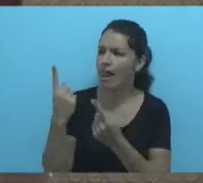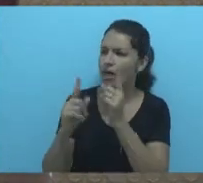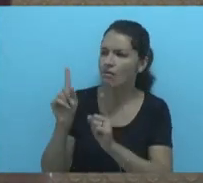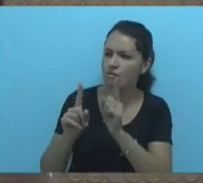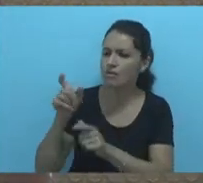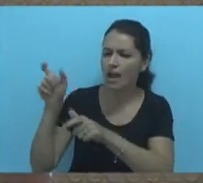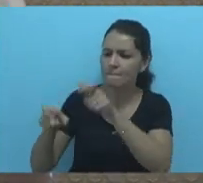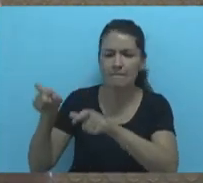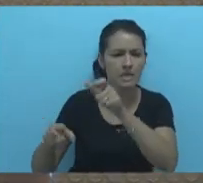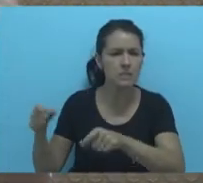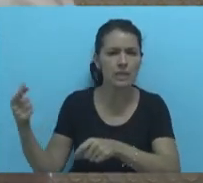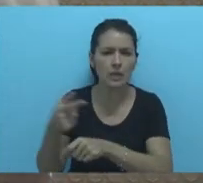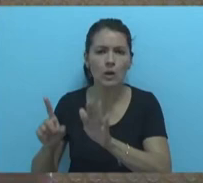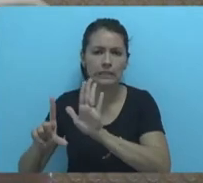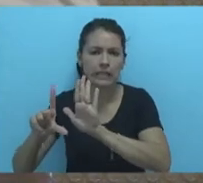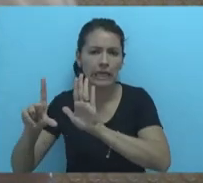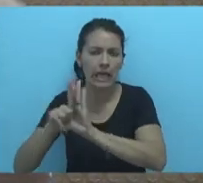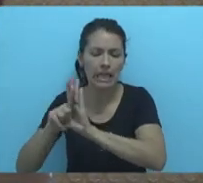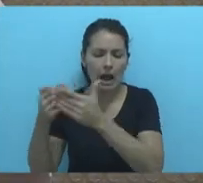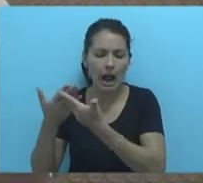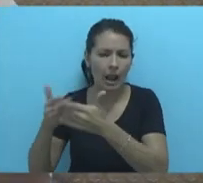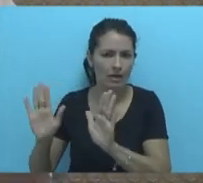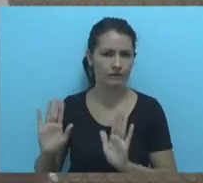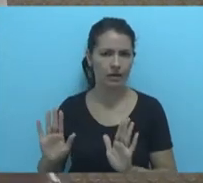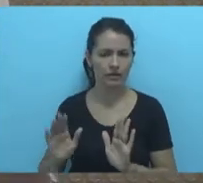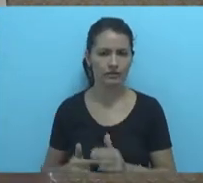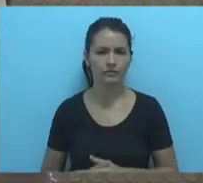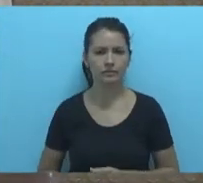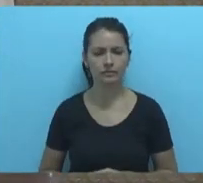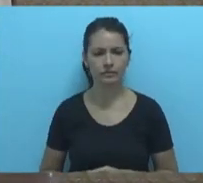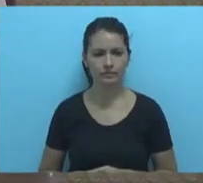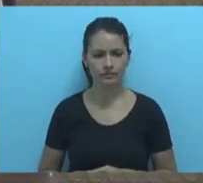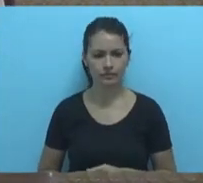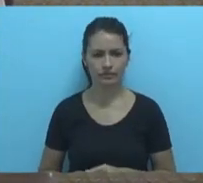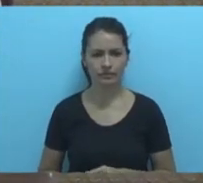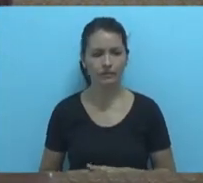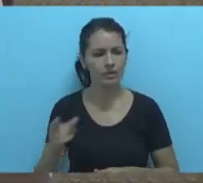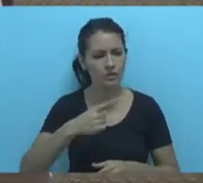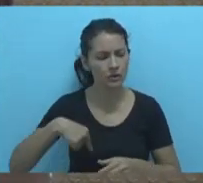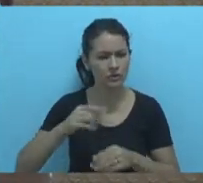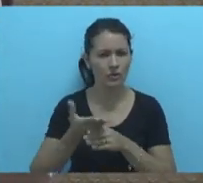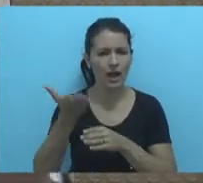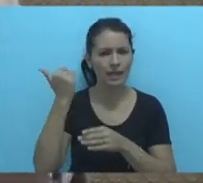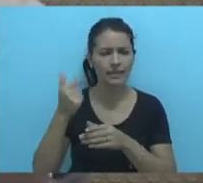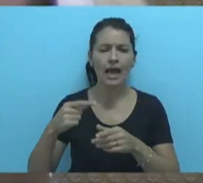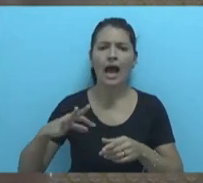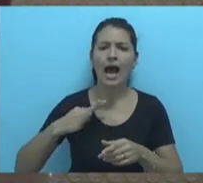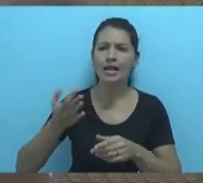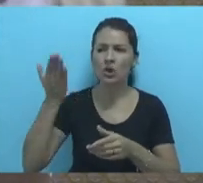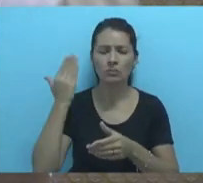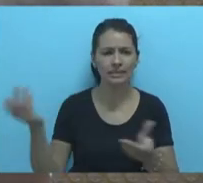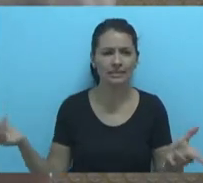Y acá está la gran cuestión. Este es un tema de discusión política. Nosotros dijimos en la Asamblea Legislativa del año pasado que